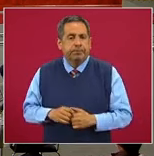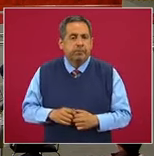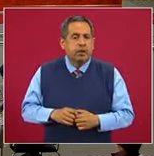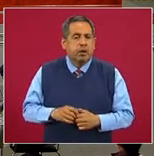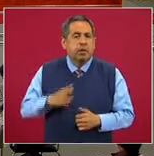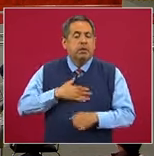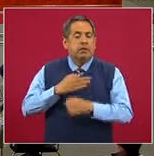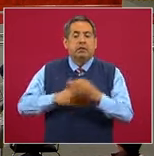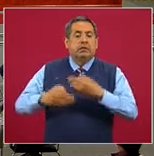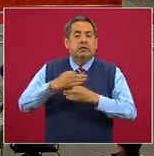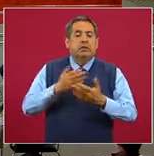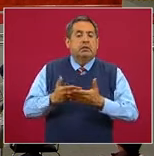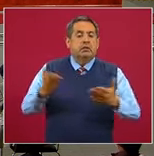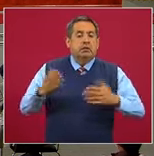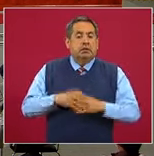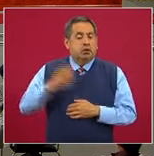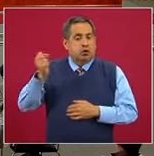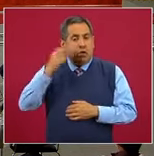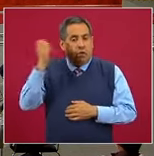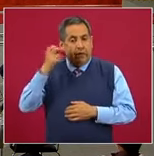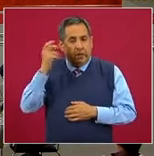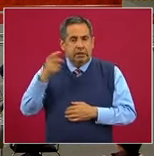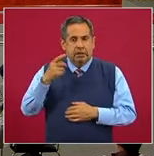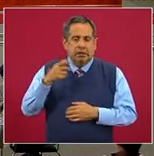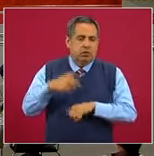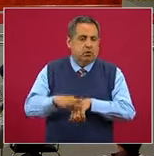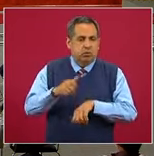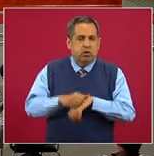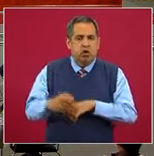y con todos. Conferencia vespertina ya número